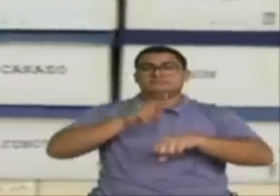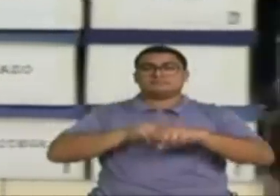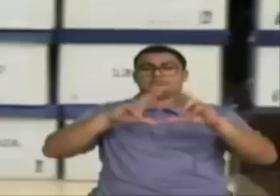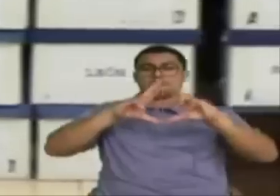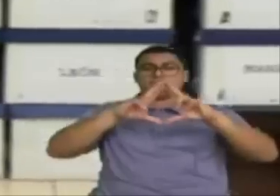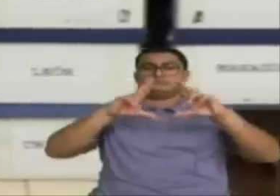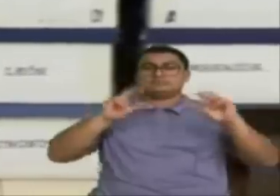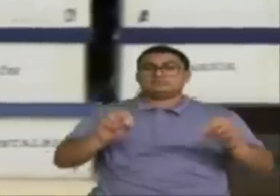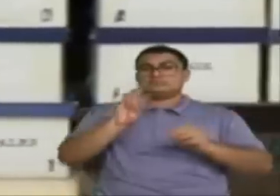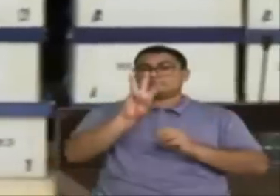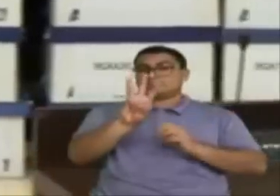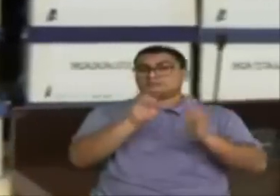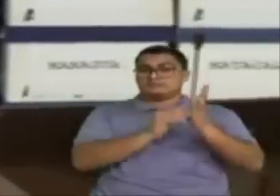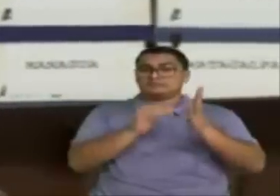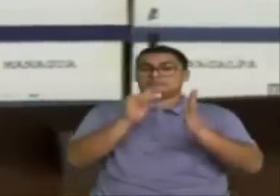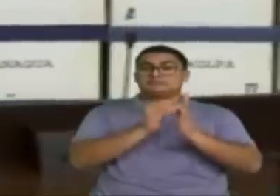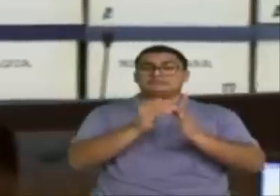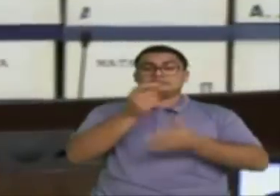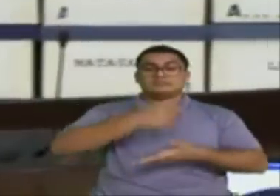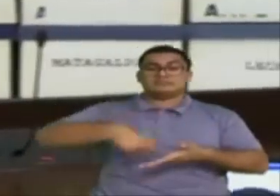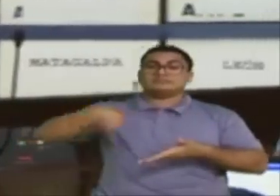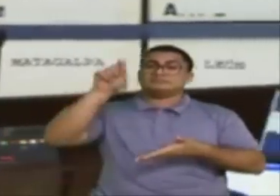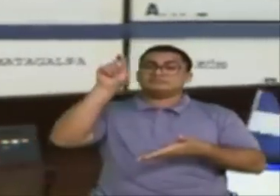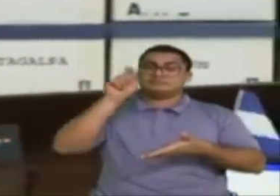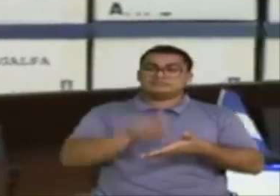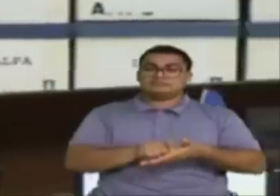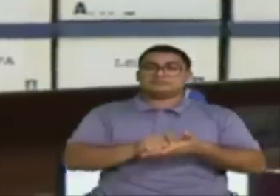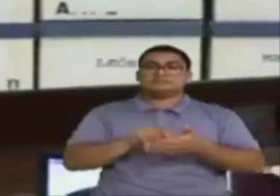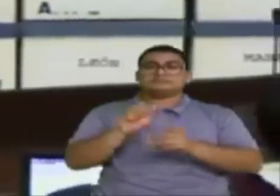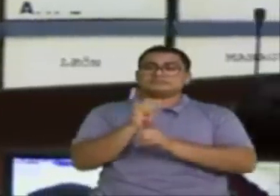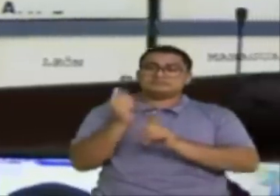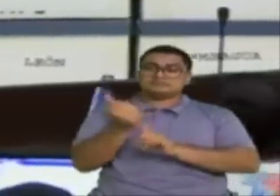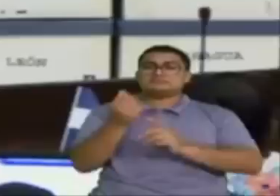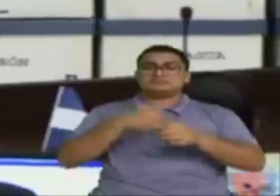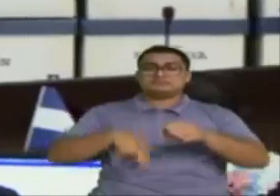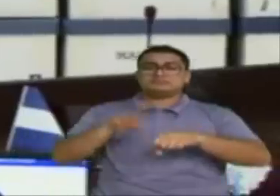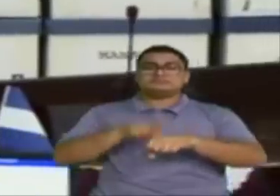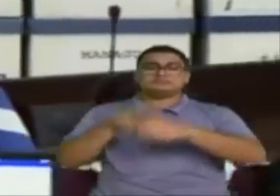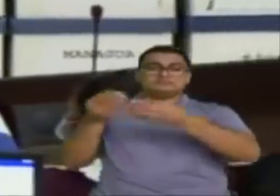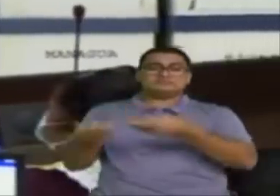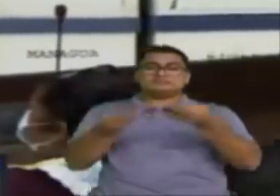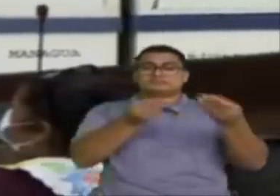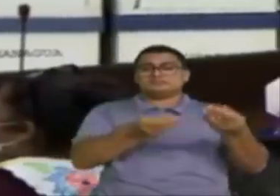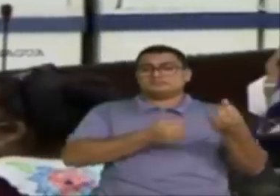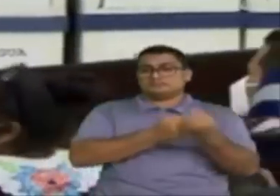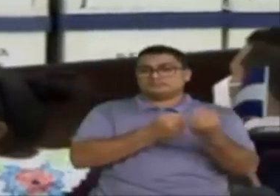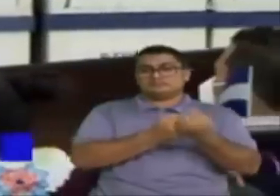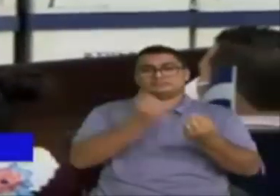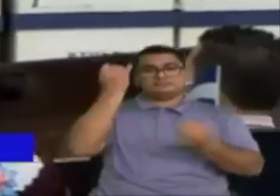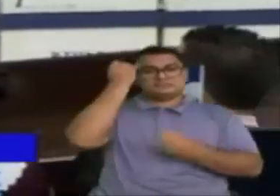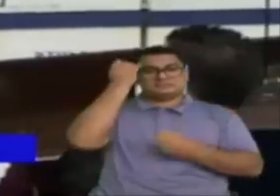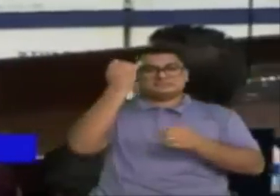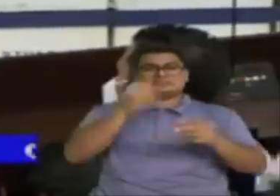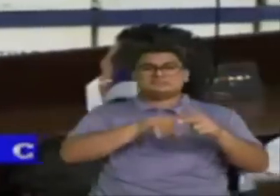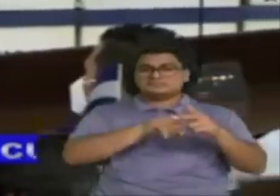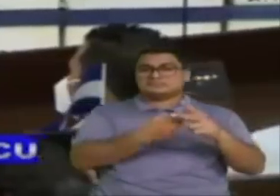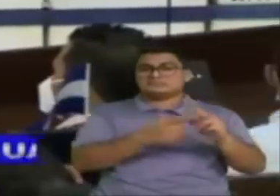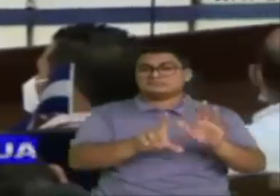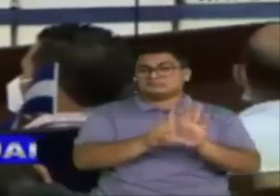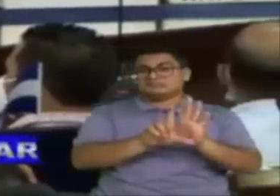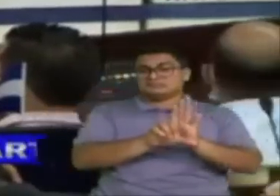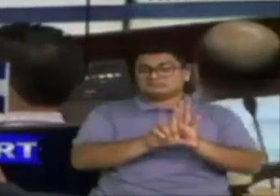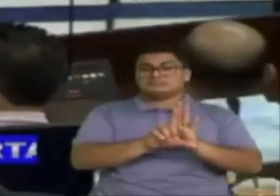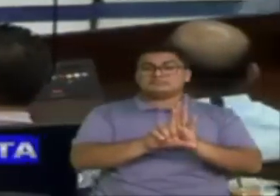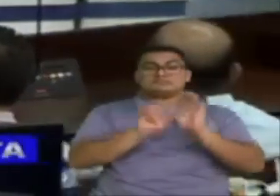de simpatizantes sandinistas. Esta ley se incorporaría mediante una reforma constitucional al artículo 37, que